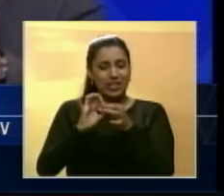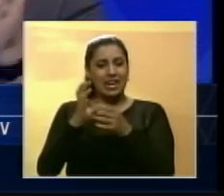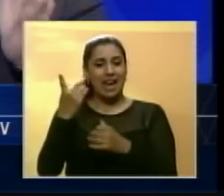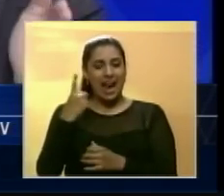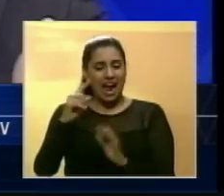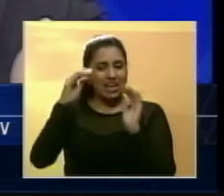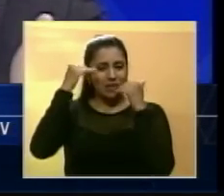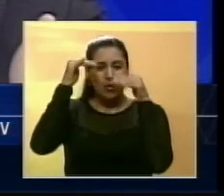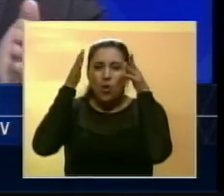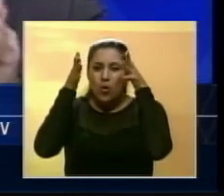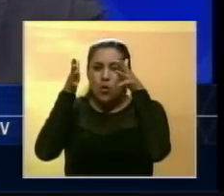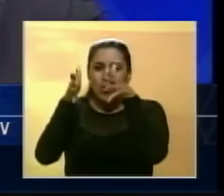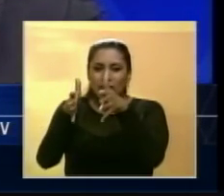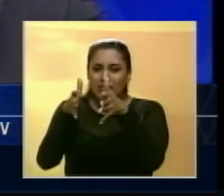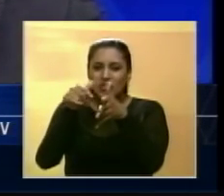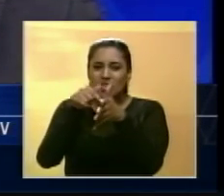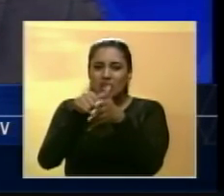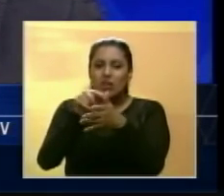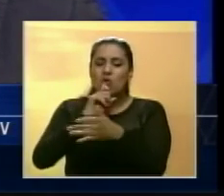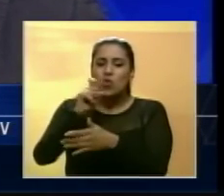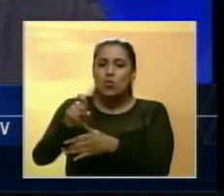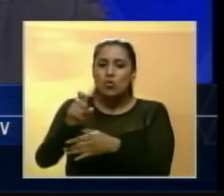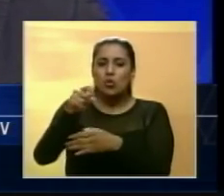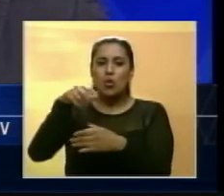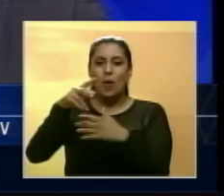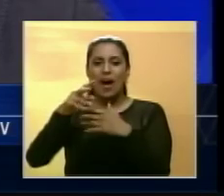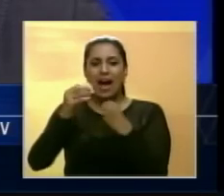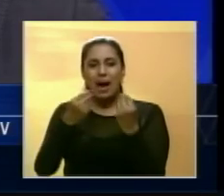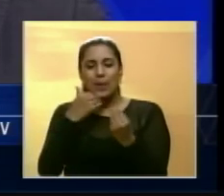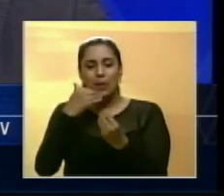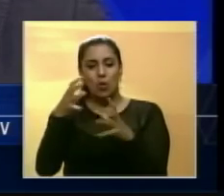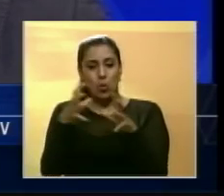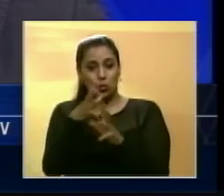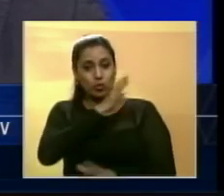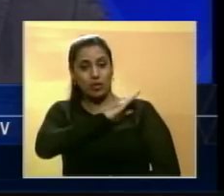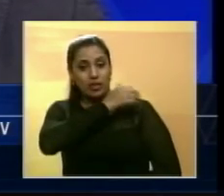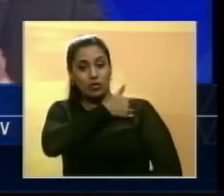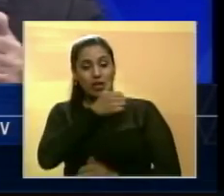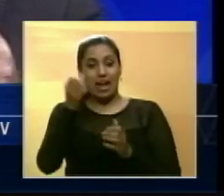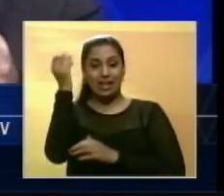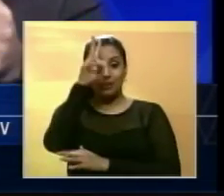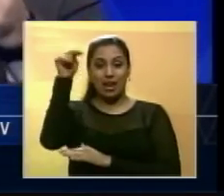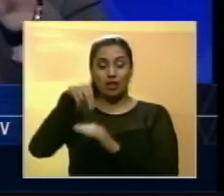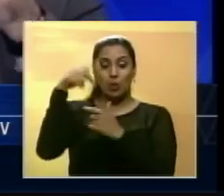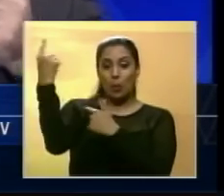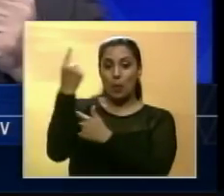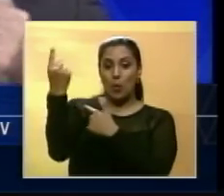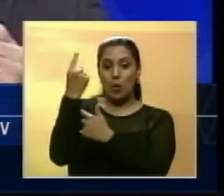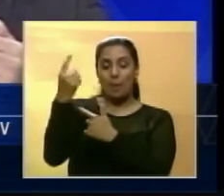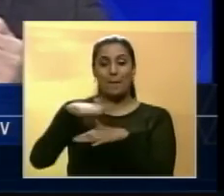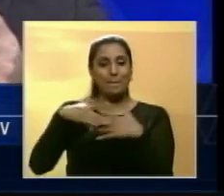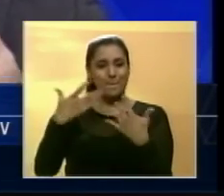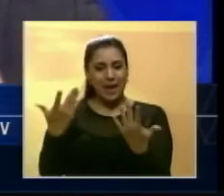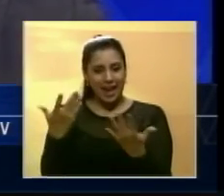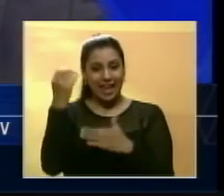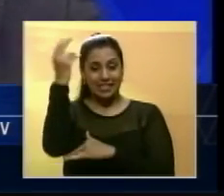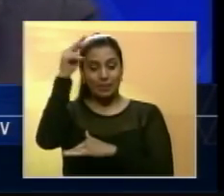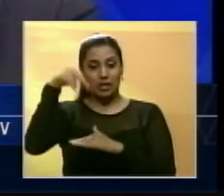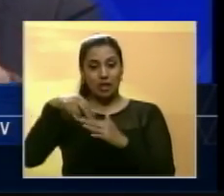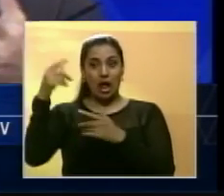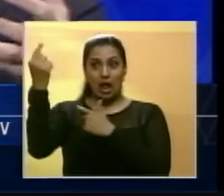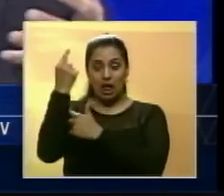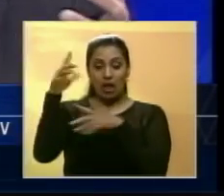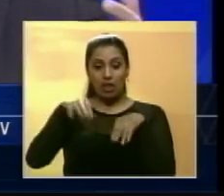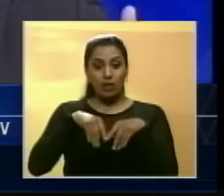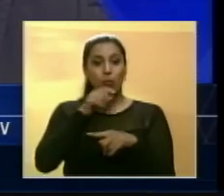una orientación en cuanto al proceder de la Junta Directiva de la Asamblea Nacional para desde el Parlamento, bueno,